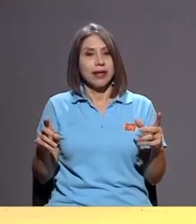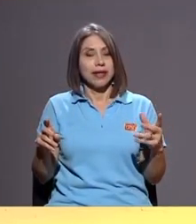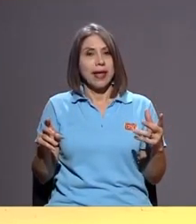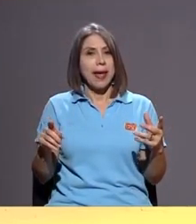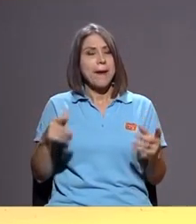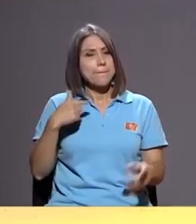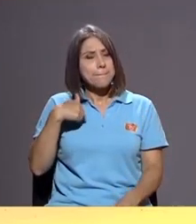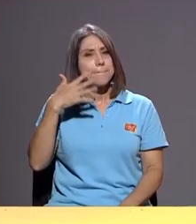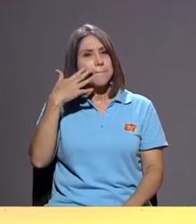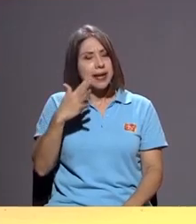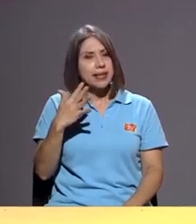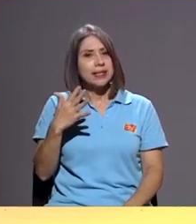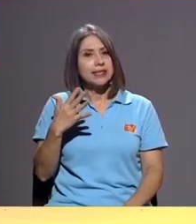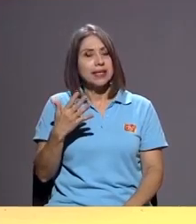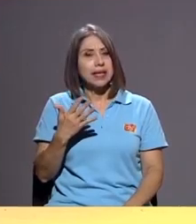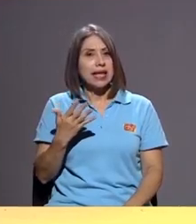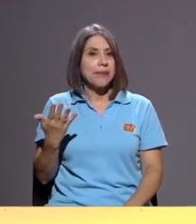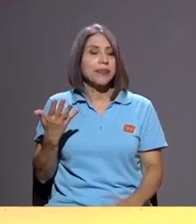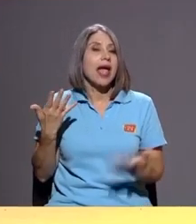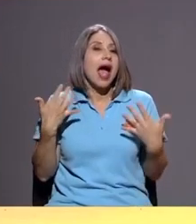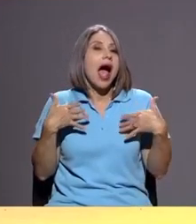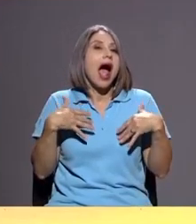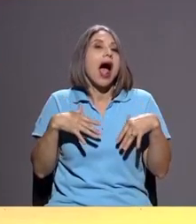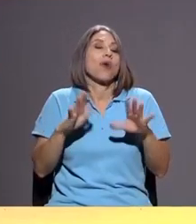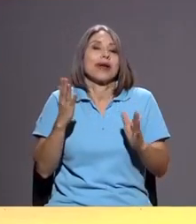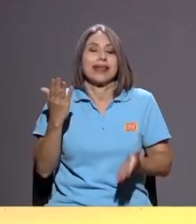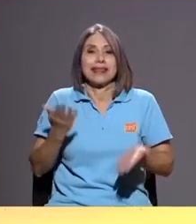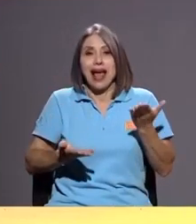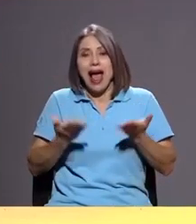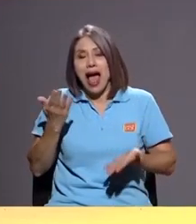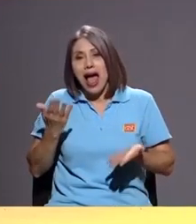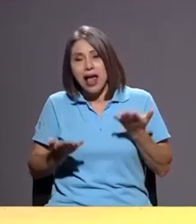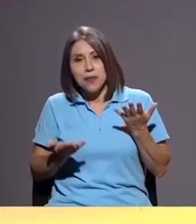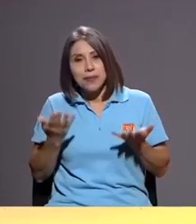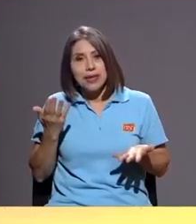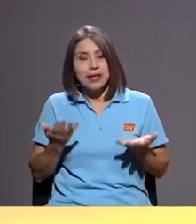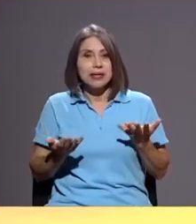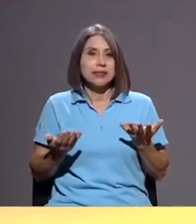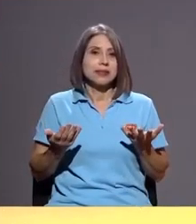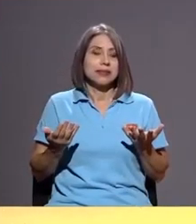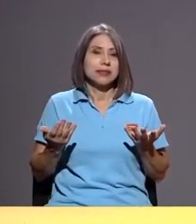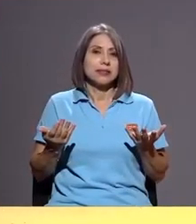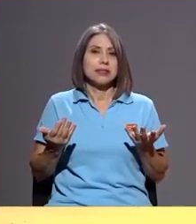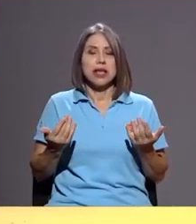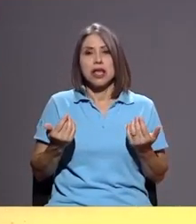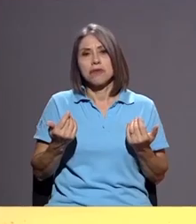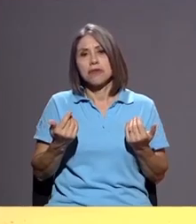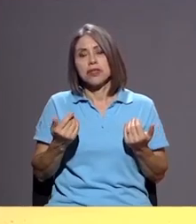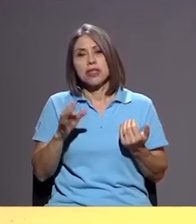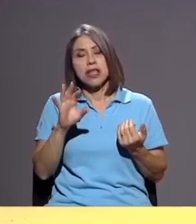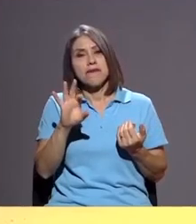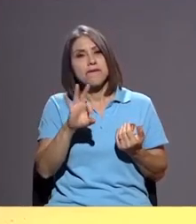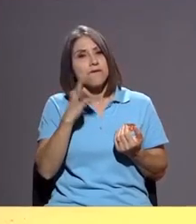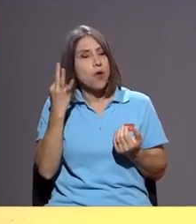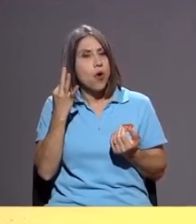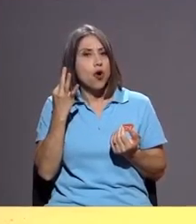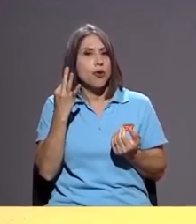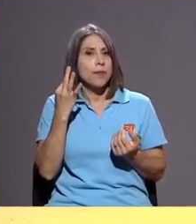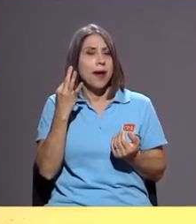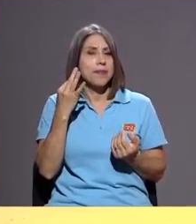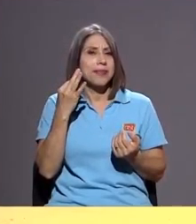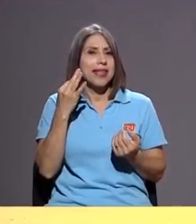Me parece que, aunque tal vez han dado de manera indirecta